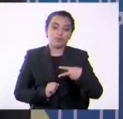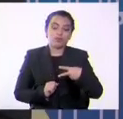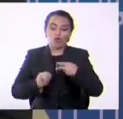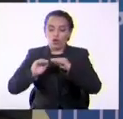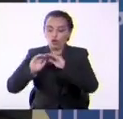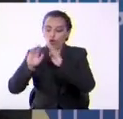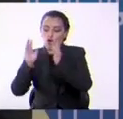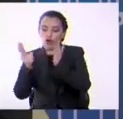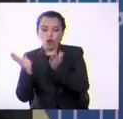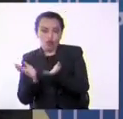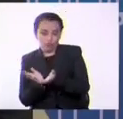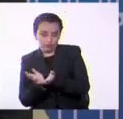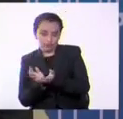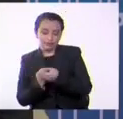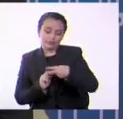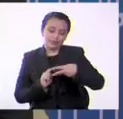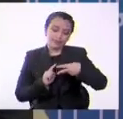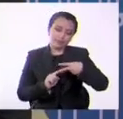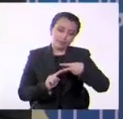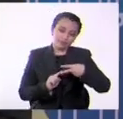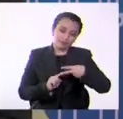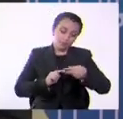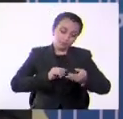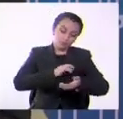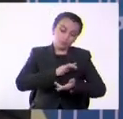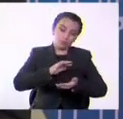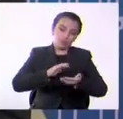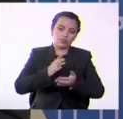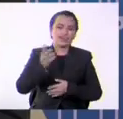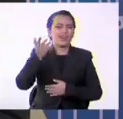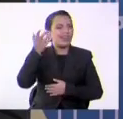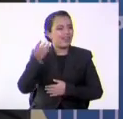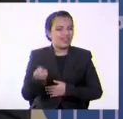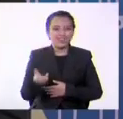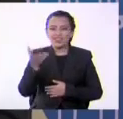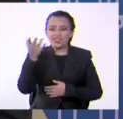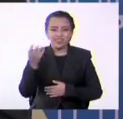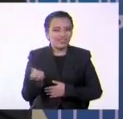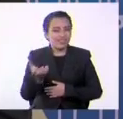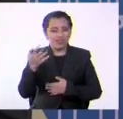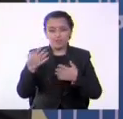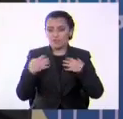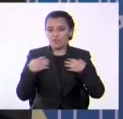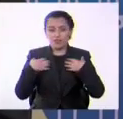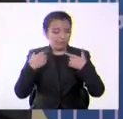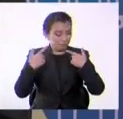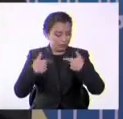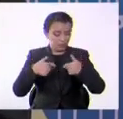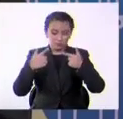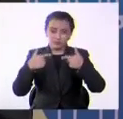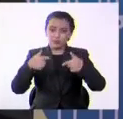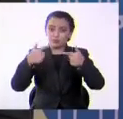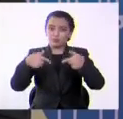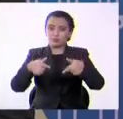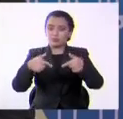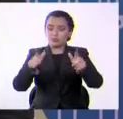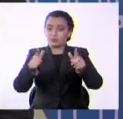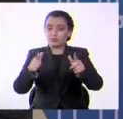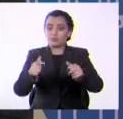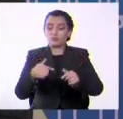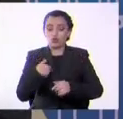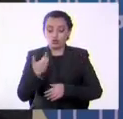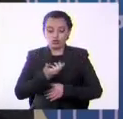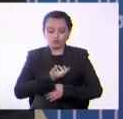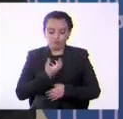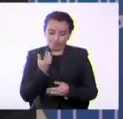cotidiana, que los escuchamos a diario y que somos parte, estamos inmersos en un proceso de globalización y estamos